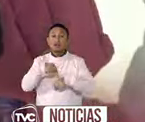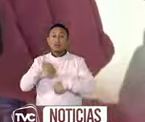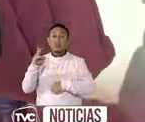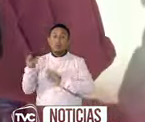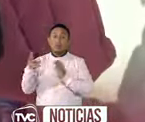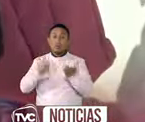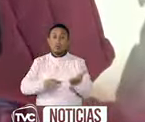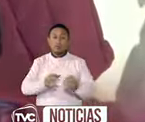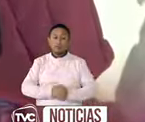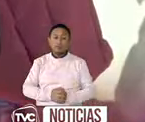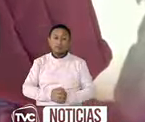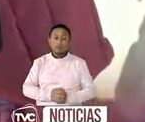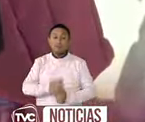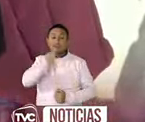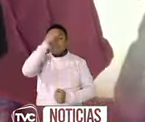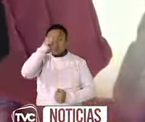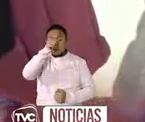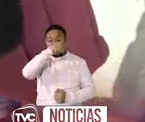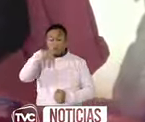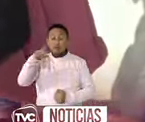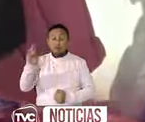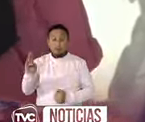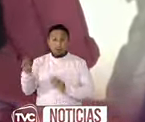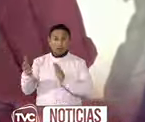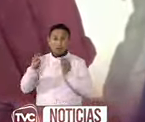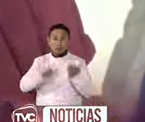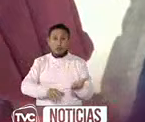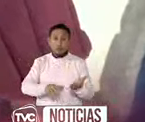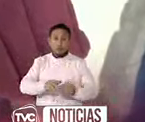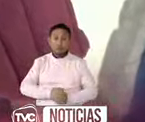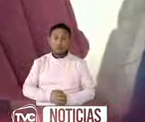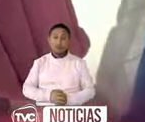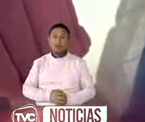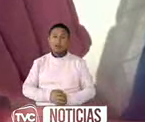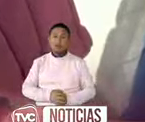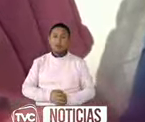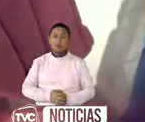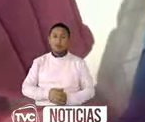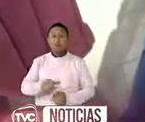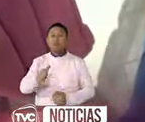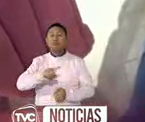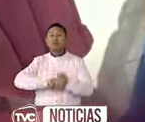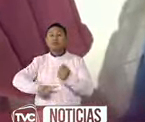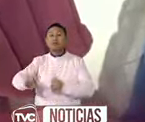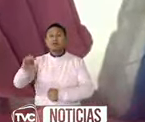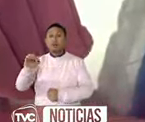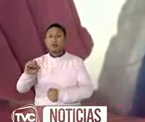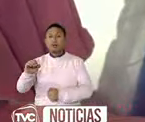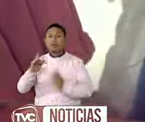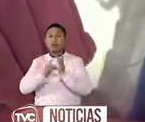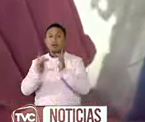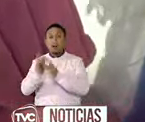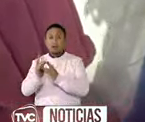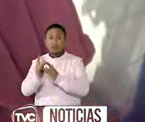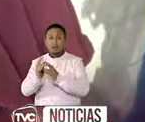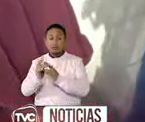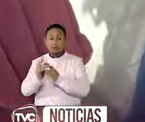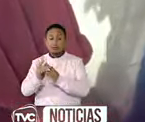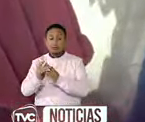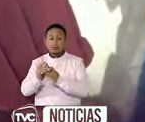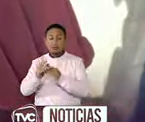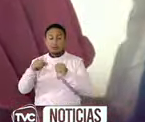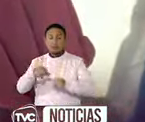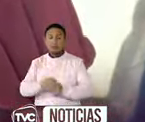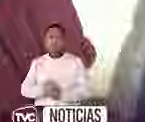Recién el domingo va a tener 2 años la esposa de fallecida. Y el otro hermano ahora en abril de este año que viene, al 14, iba a